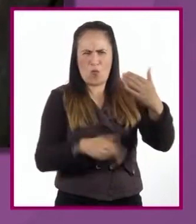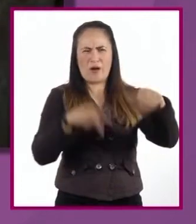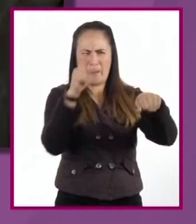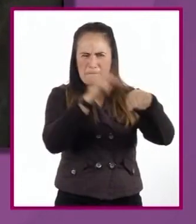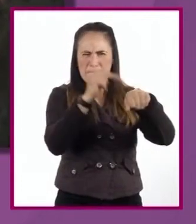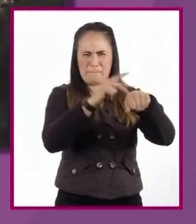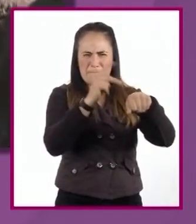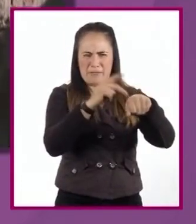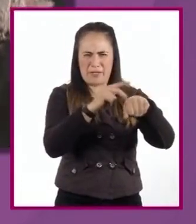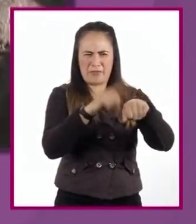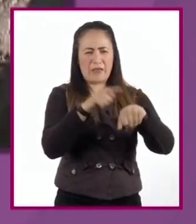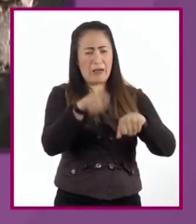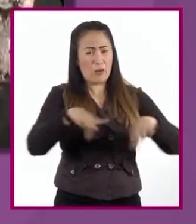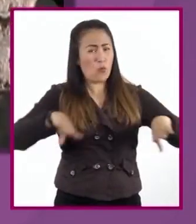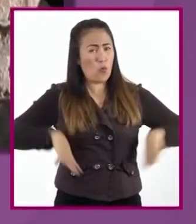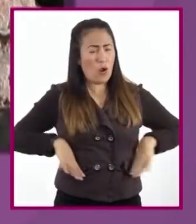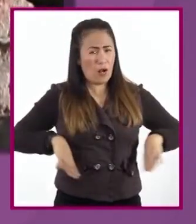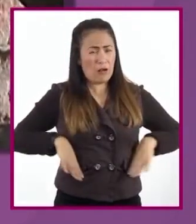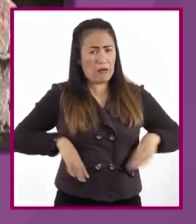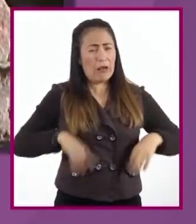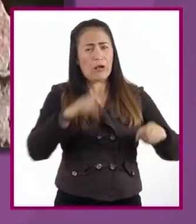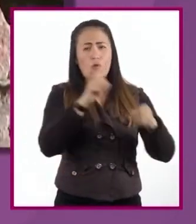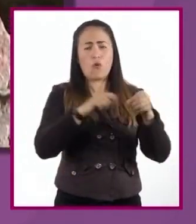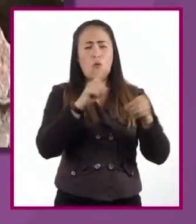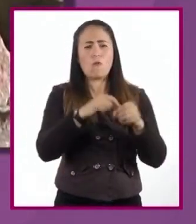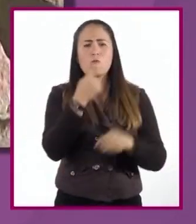peculiar diseño interior de líneas rojas.